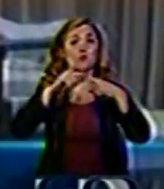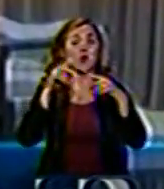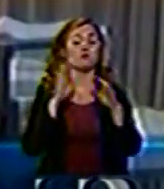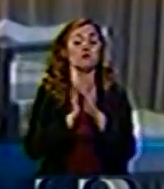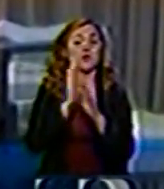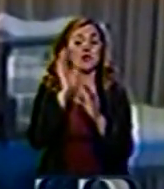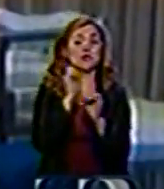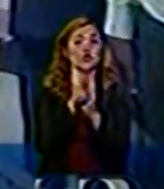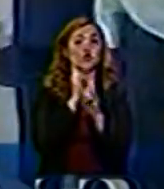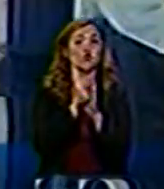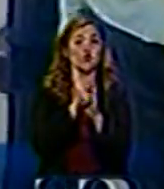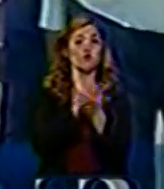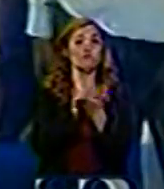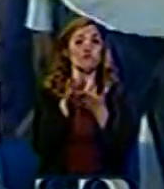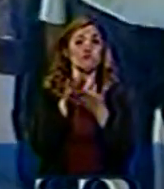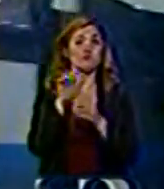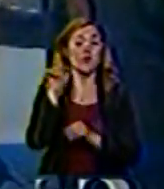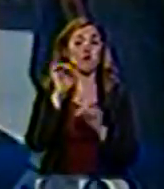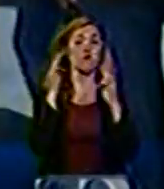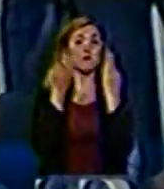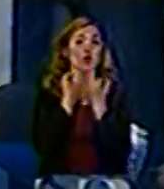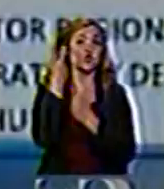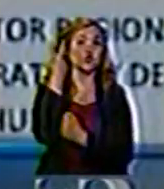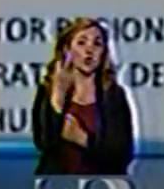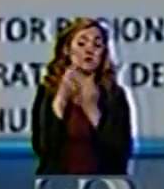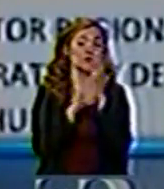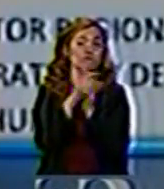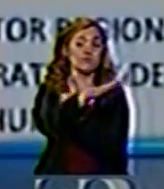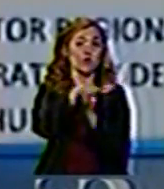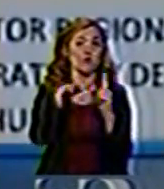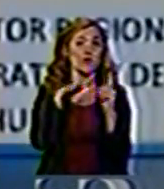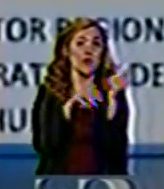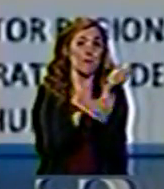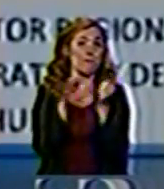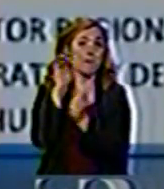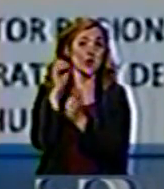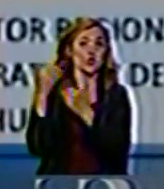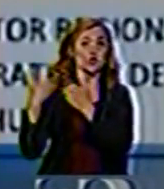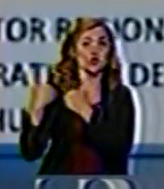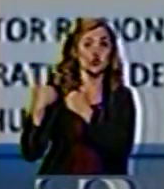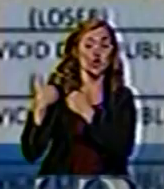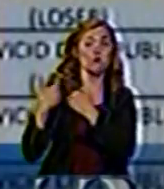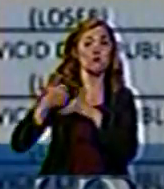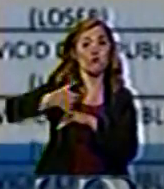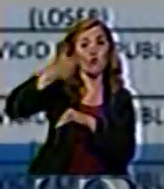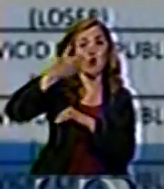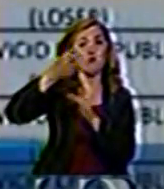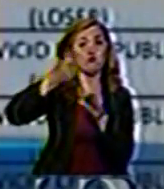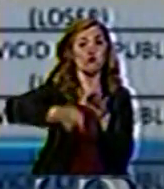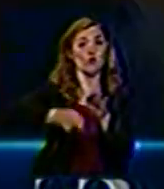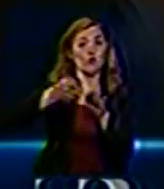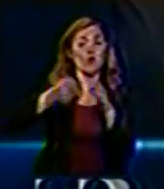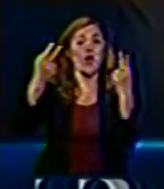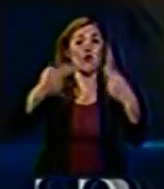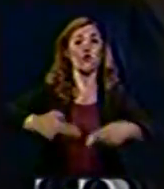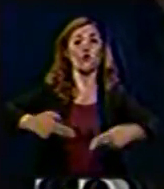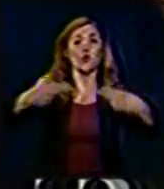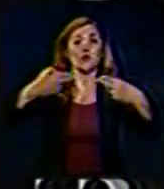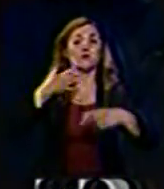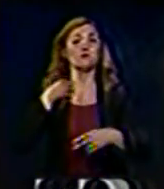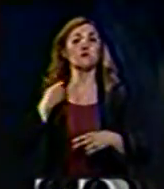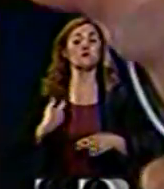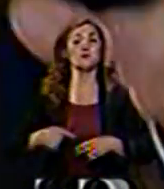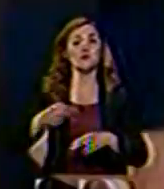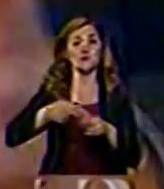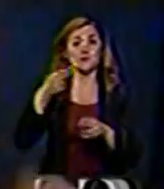Instituto de Higiene. Dos familiares más en el Ministerio de Ambiente y sus hermanos con cargos en la Procuraduría y en las aduanas. El ex asambleísta